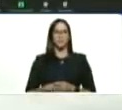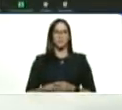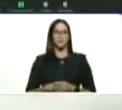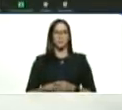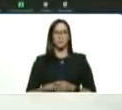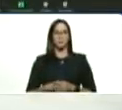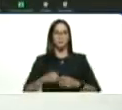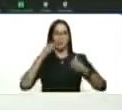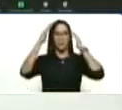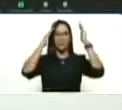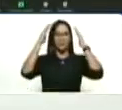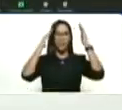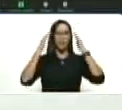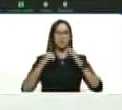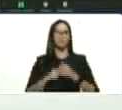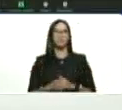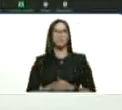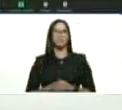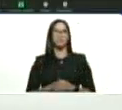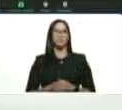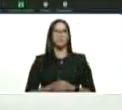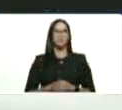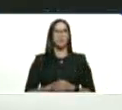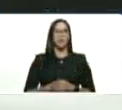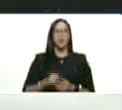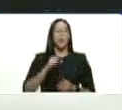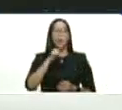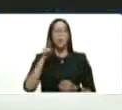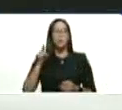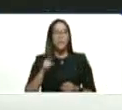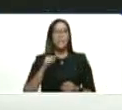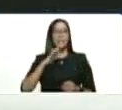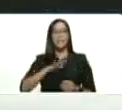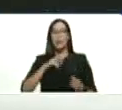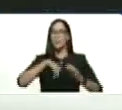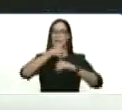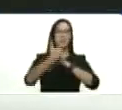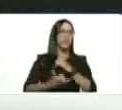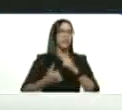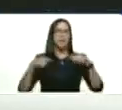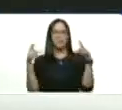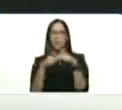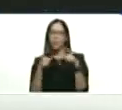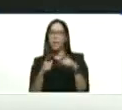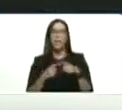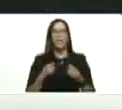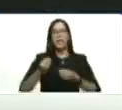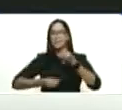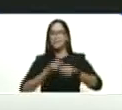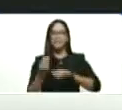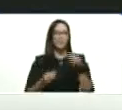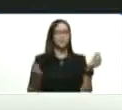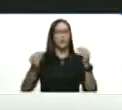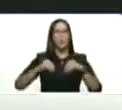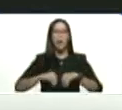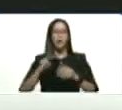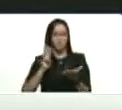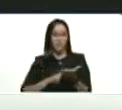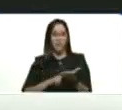Mi saludo, bueno, ustedes que se la pasan planificando, reuniéndose, haciendo estrategias, ¿verdad?